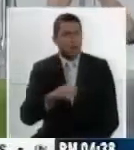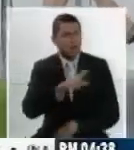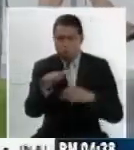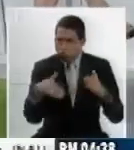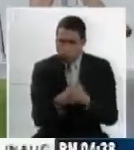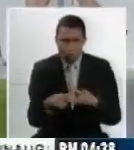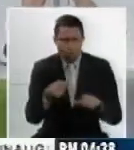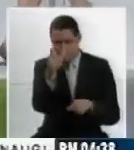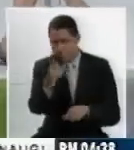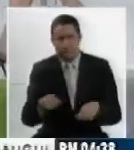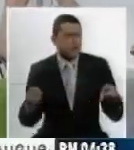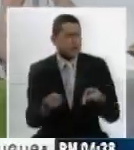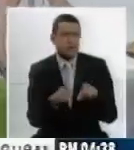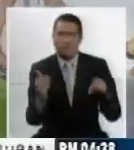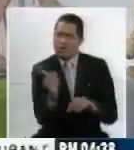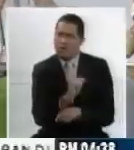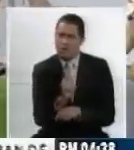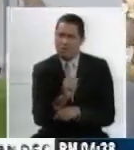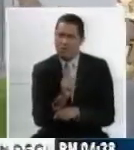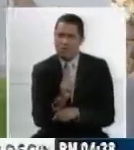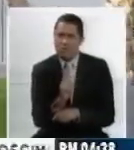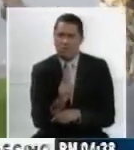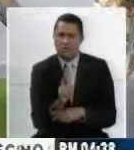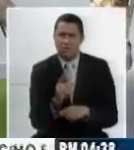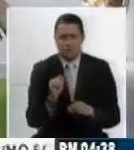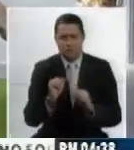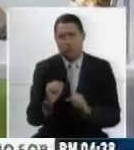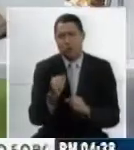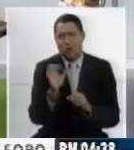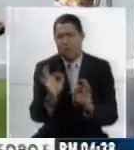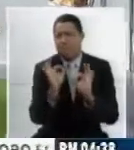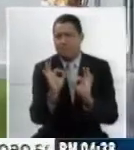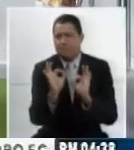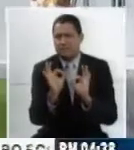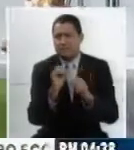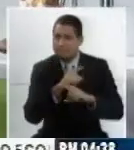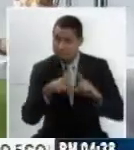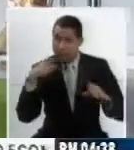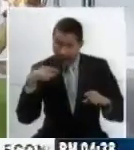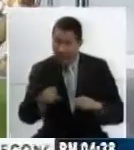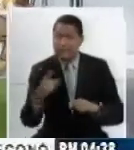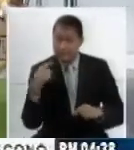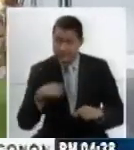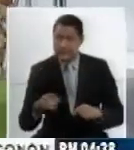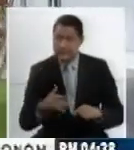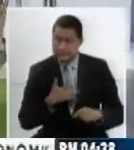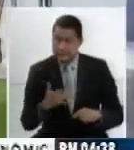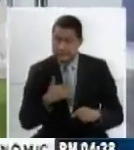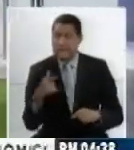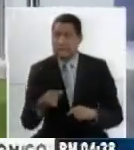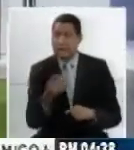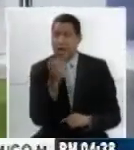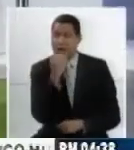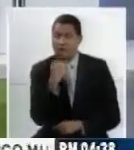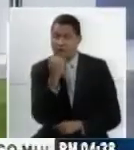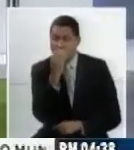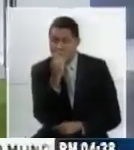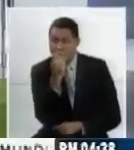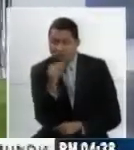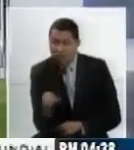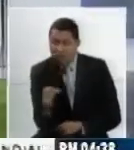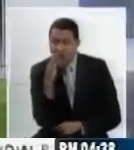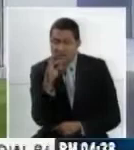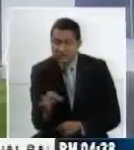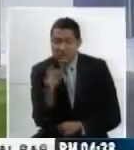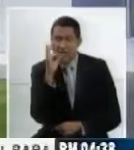todos los seres humanos responden de manera igual o negativa contra un producto específico, pero aquellos que tengan sensibilización contra frutos secos, en